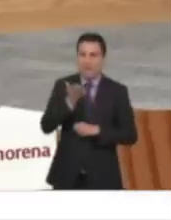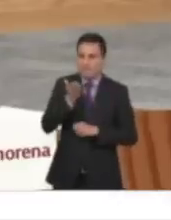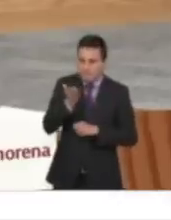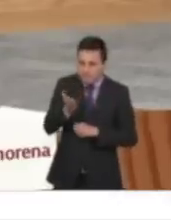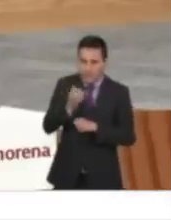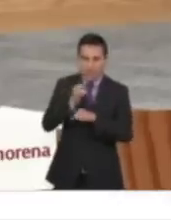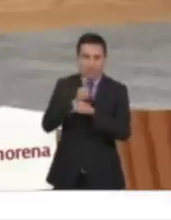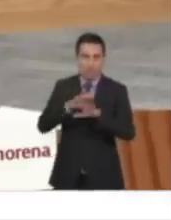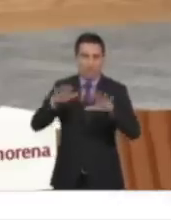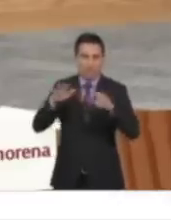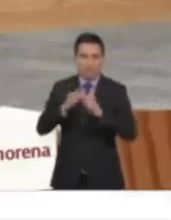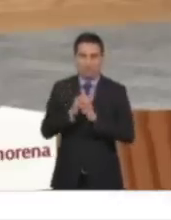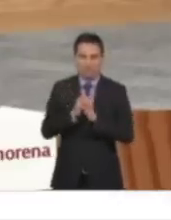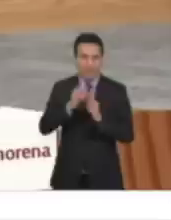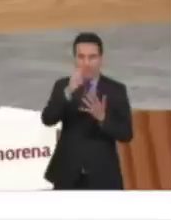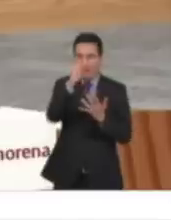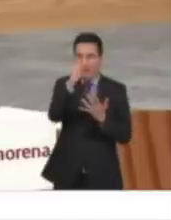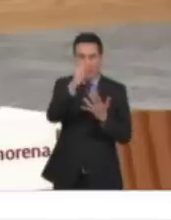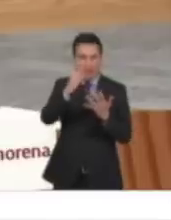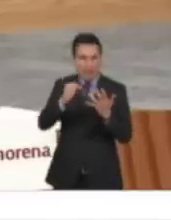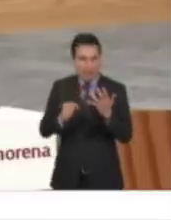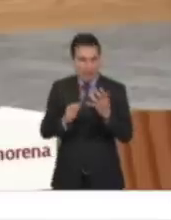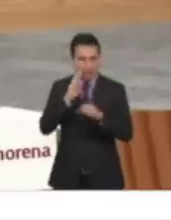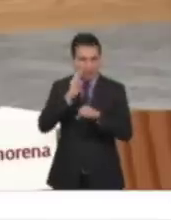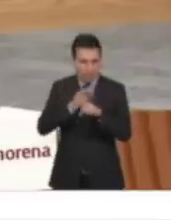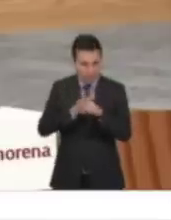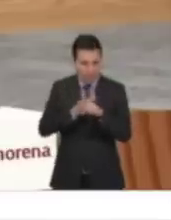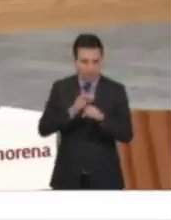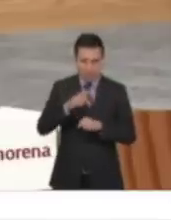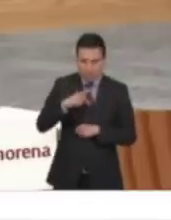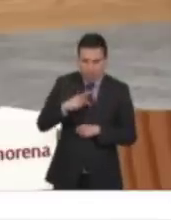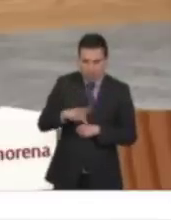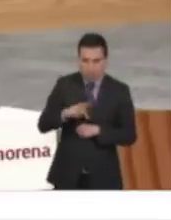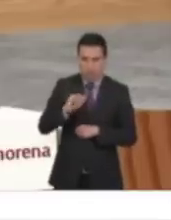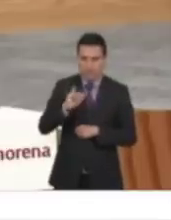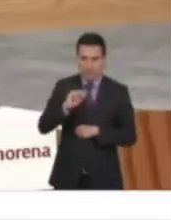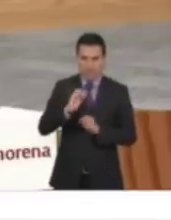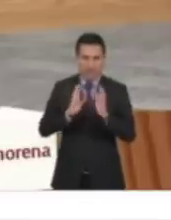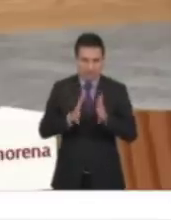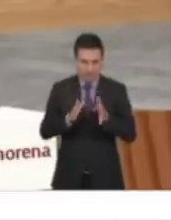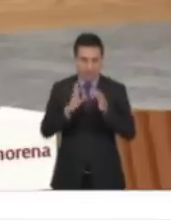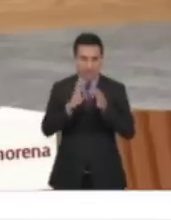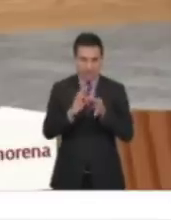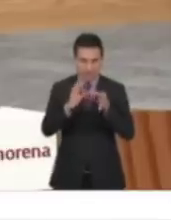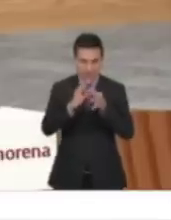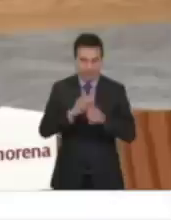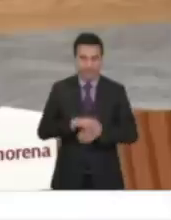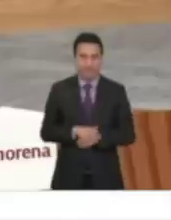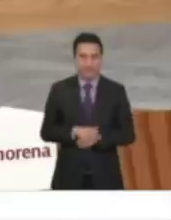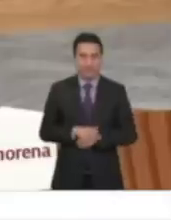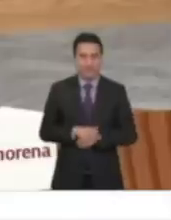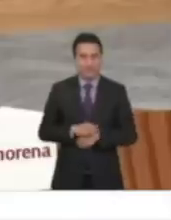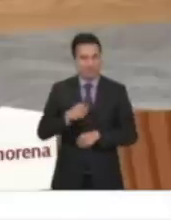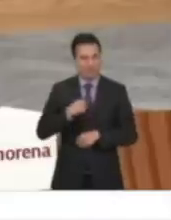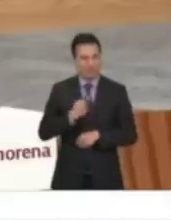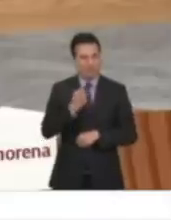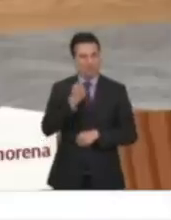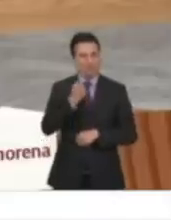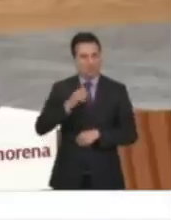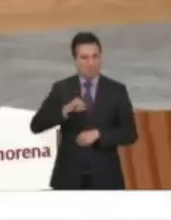serie de ejercicios de las facultades de este instituto en materia de fiscalización. Pero la verdad es que me llamó la